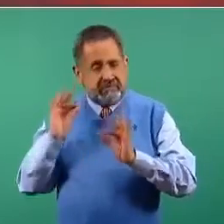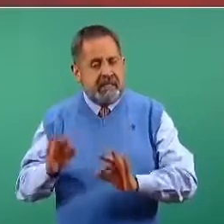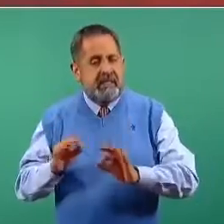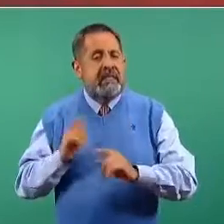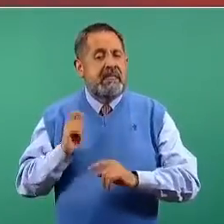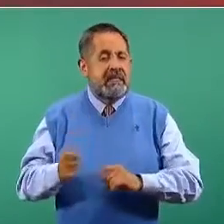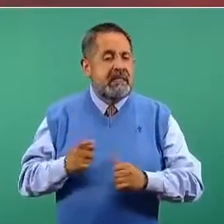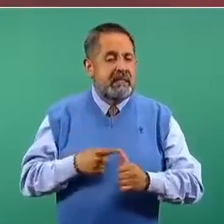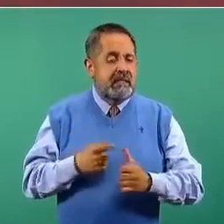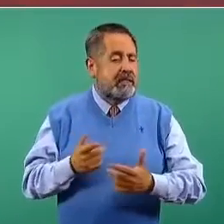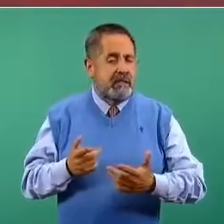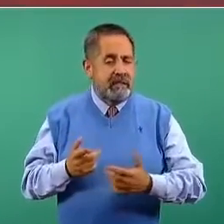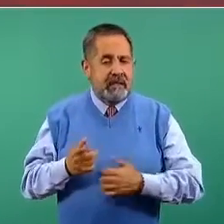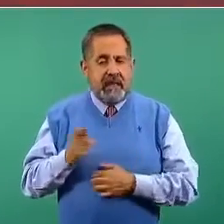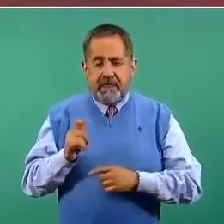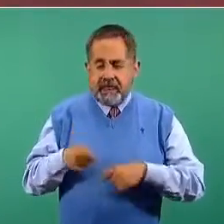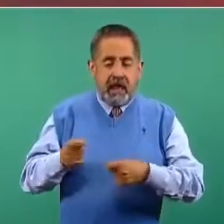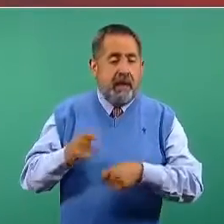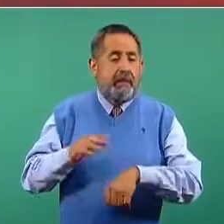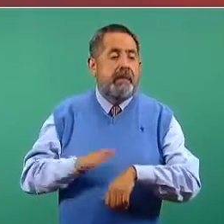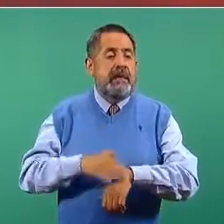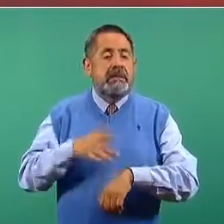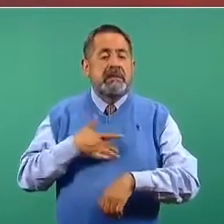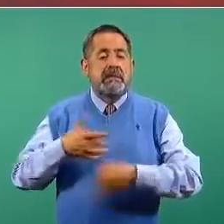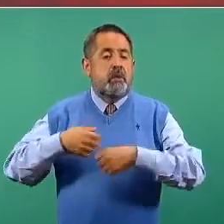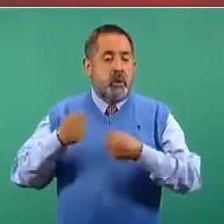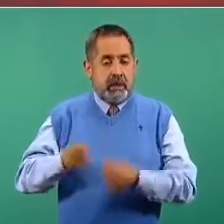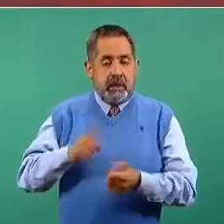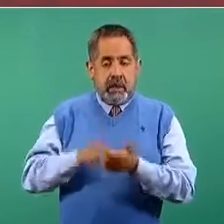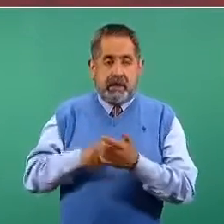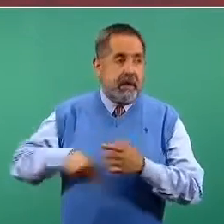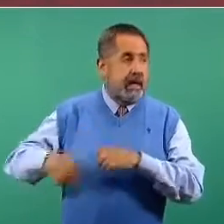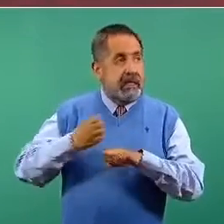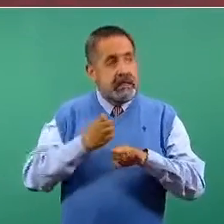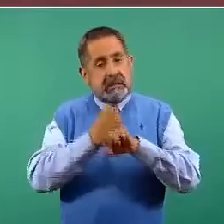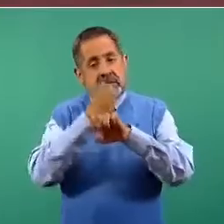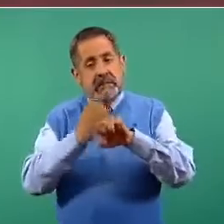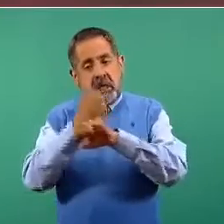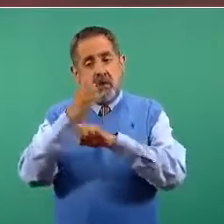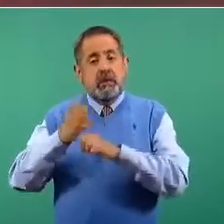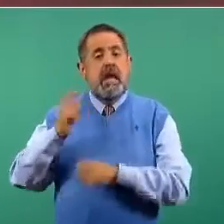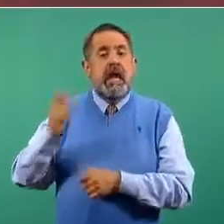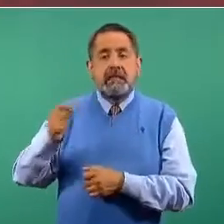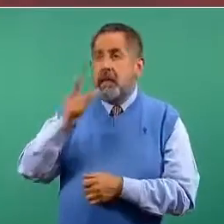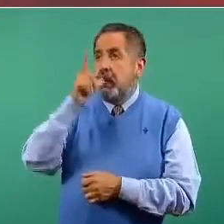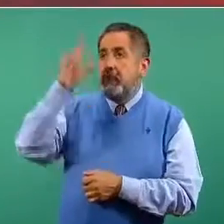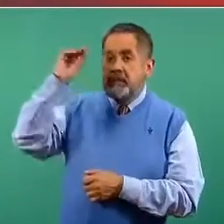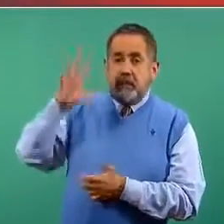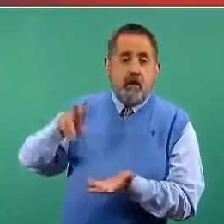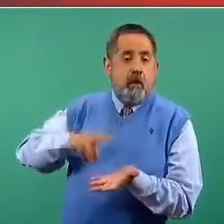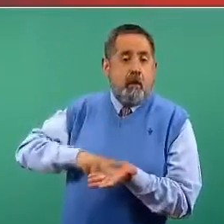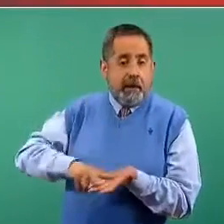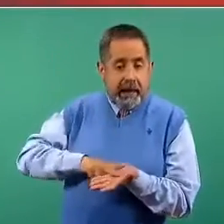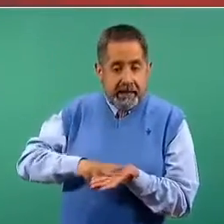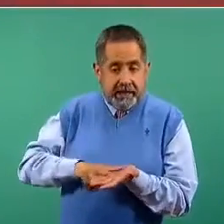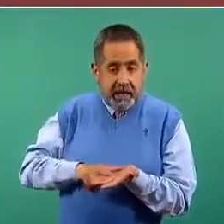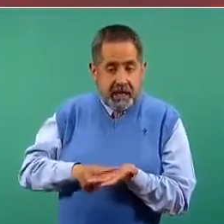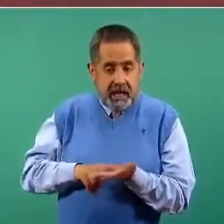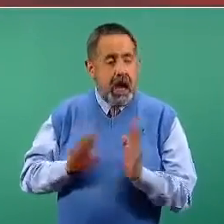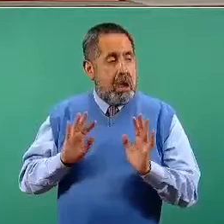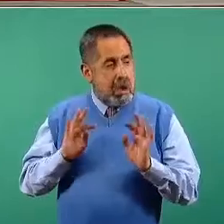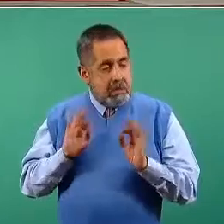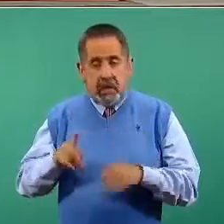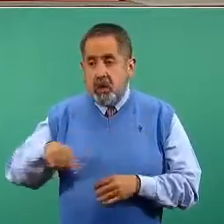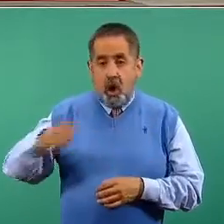que consiste en garantizar que en las entidades federativas que estén en semáforo verde, donde haya